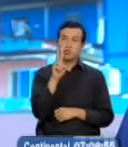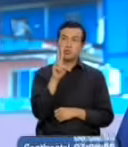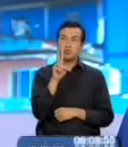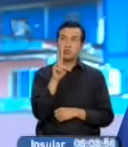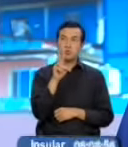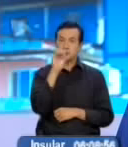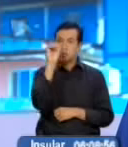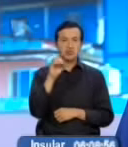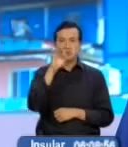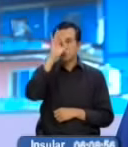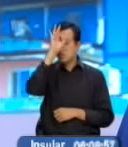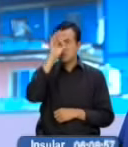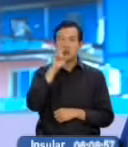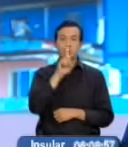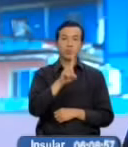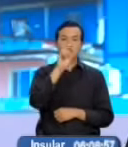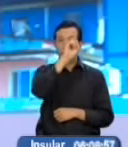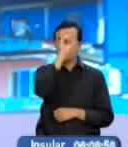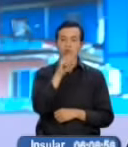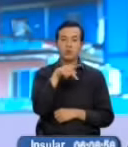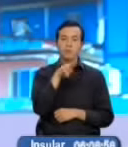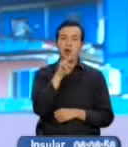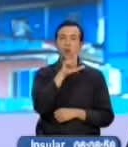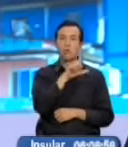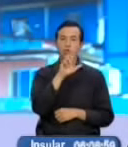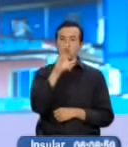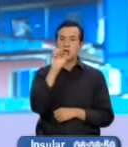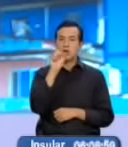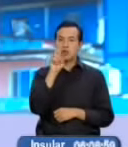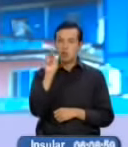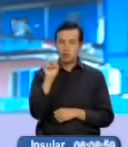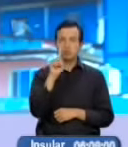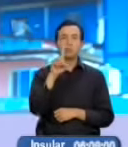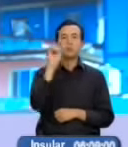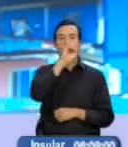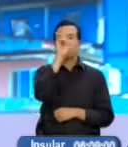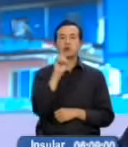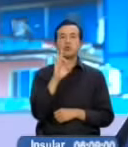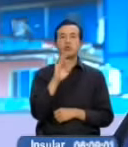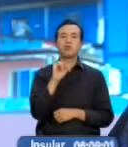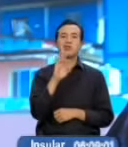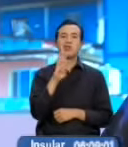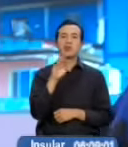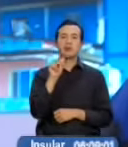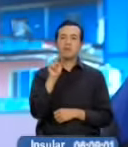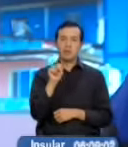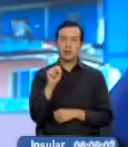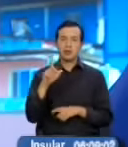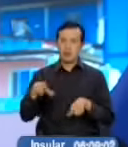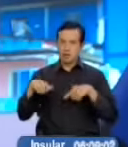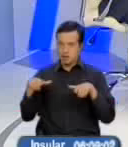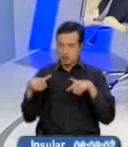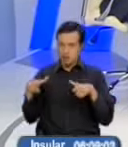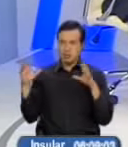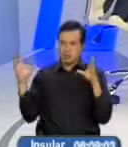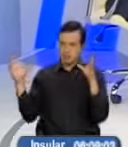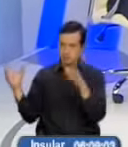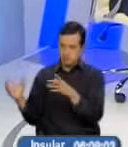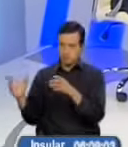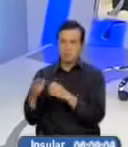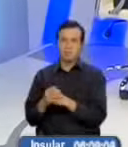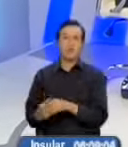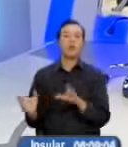sabe, un 1% para Paul Carrasco, okay. Igual porcentaje para Lourdes Tibán. Esto con Lenín. Ese es un escenario con Lenín Moreno. Esto con Lenín.